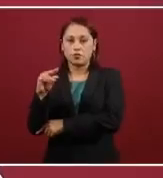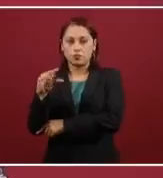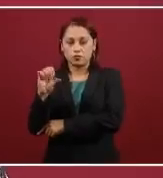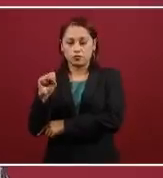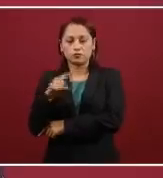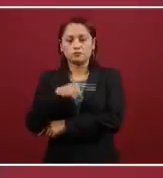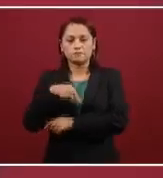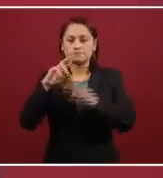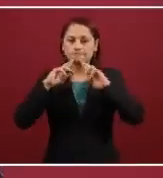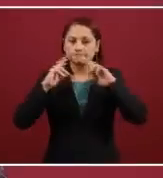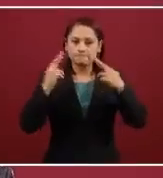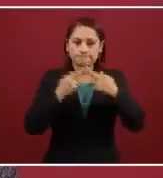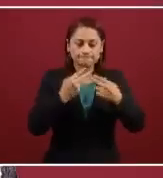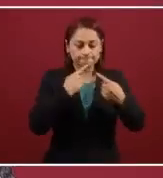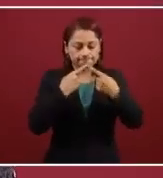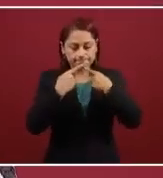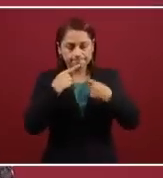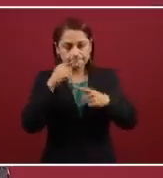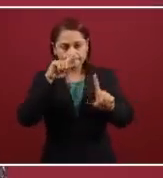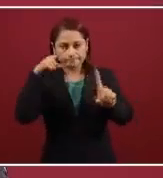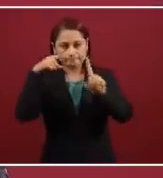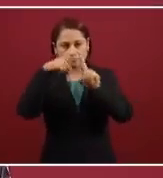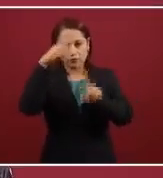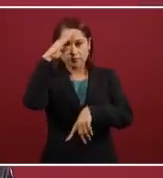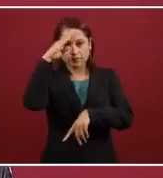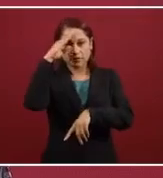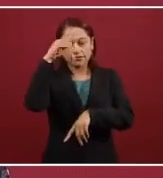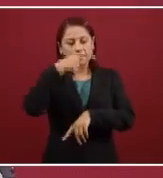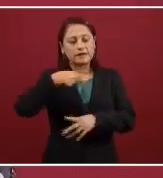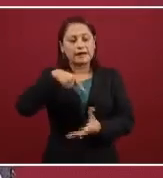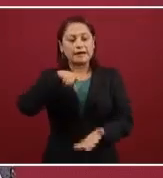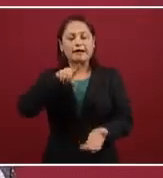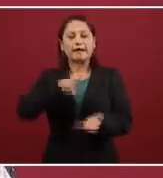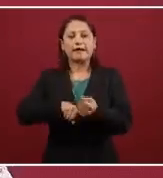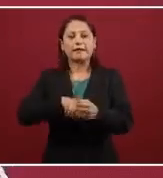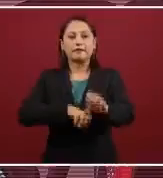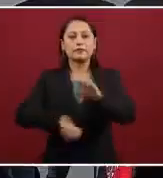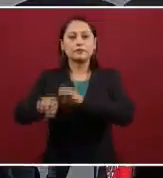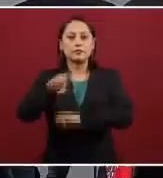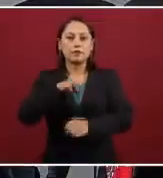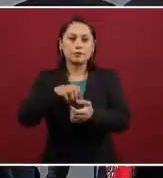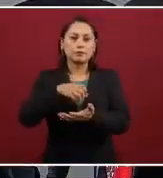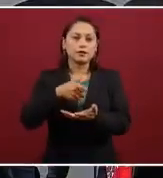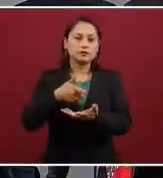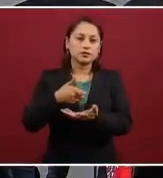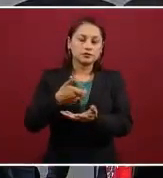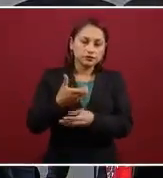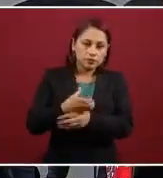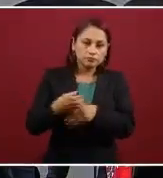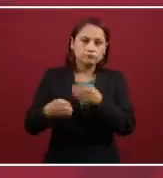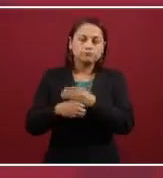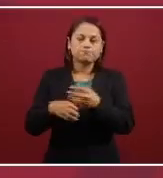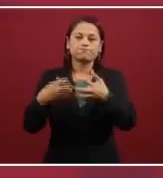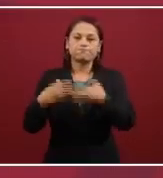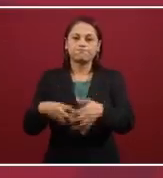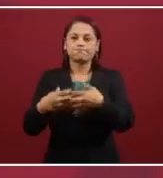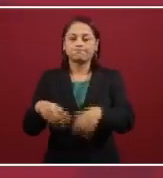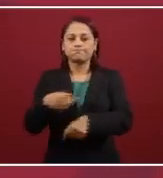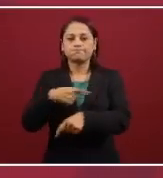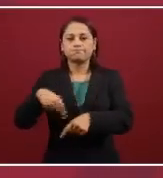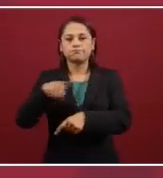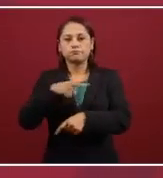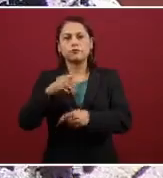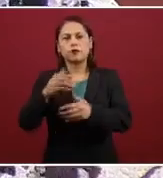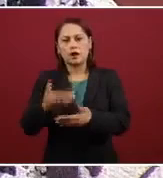hacer internamente con nuestros productores. Nuestros productores que están siendo acompañados en la negociación internacional,